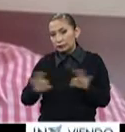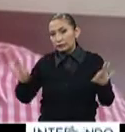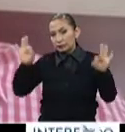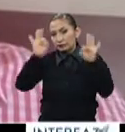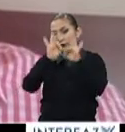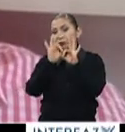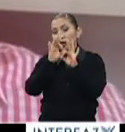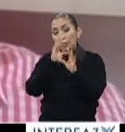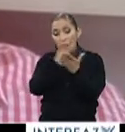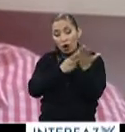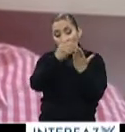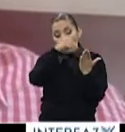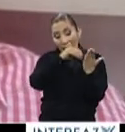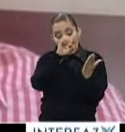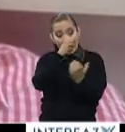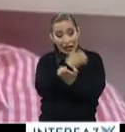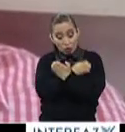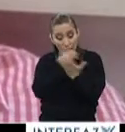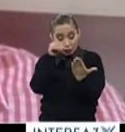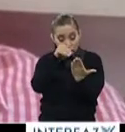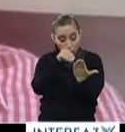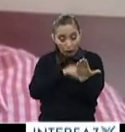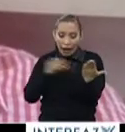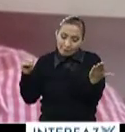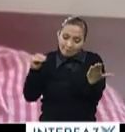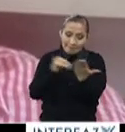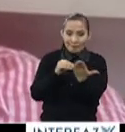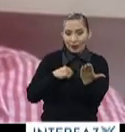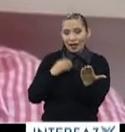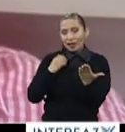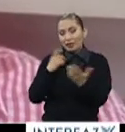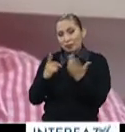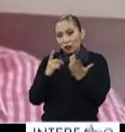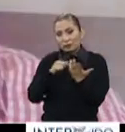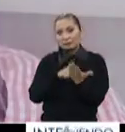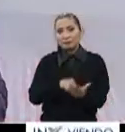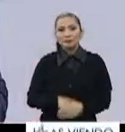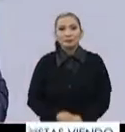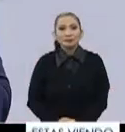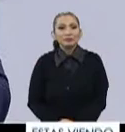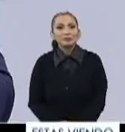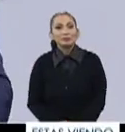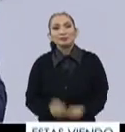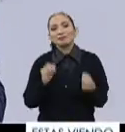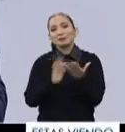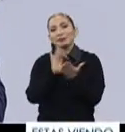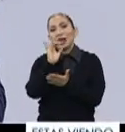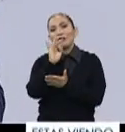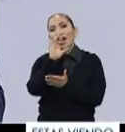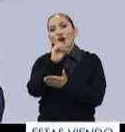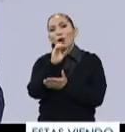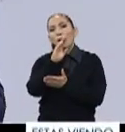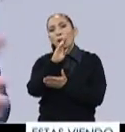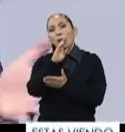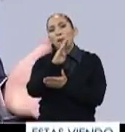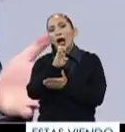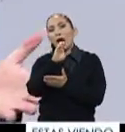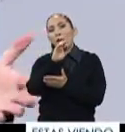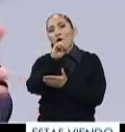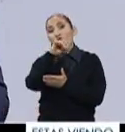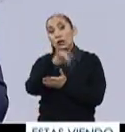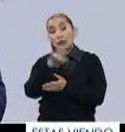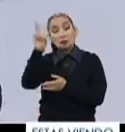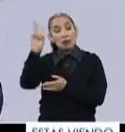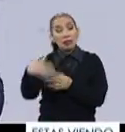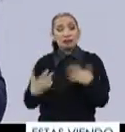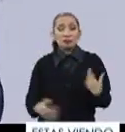fundamental en todo programa educativo que haya un componente de actividad física y deporte. Muchas gracias, Franco Baboni, y sin lugar a